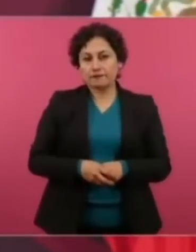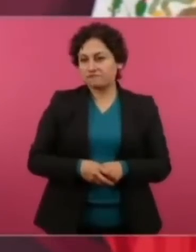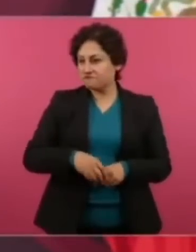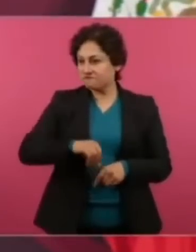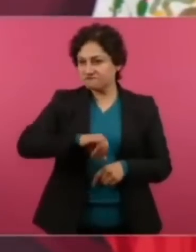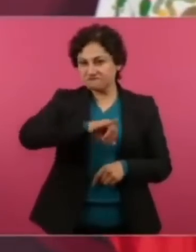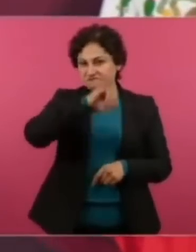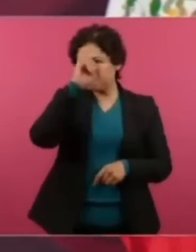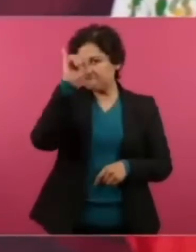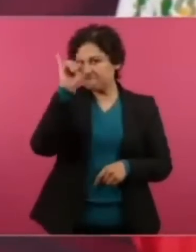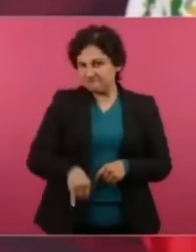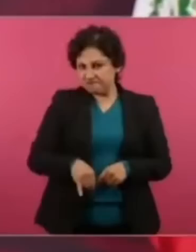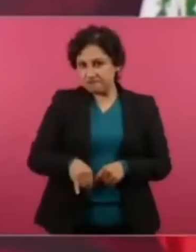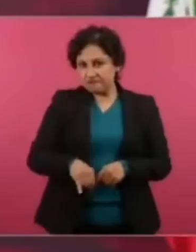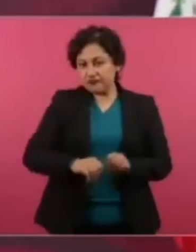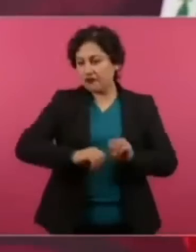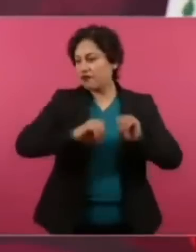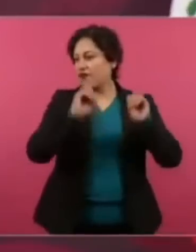Nunca. Entonces,